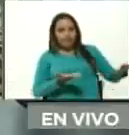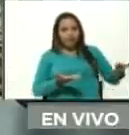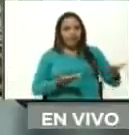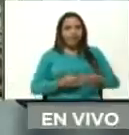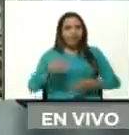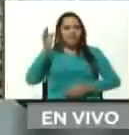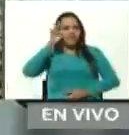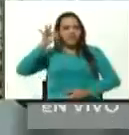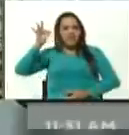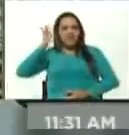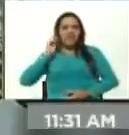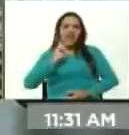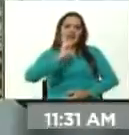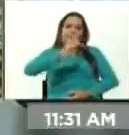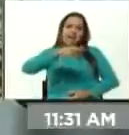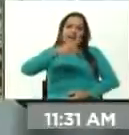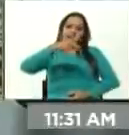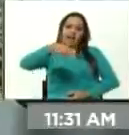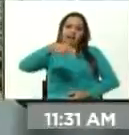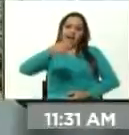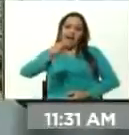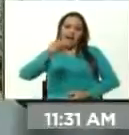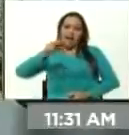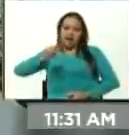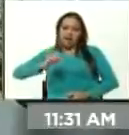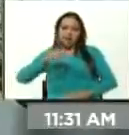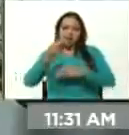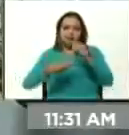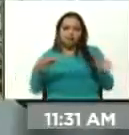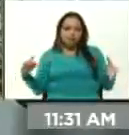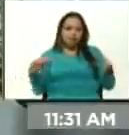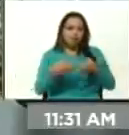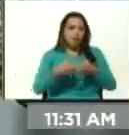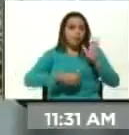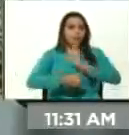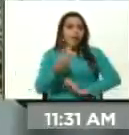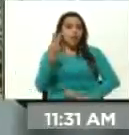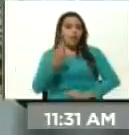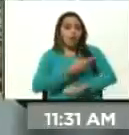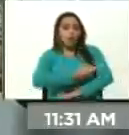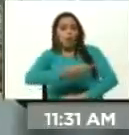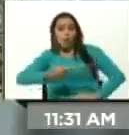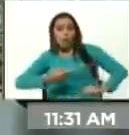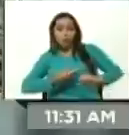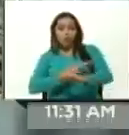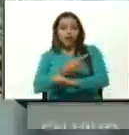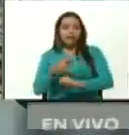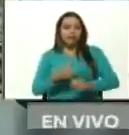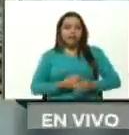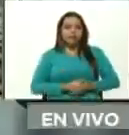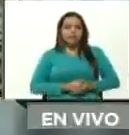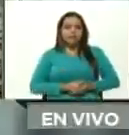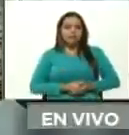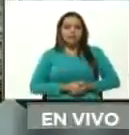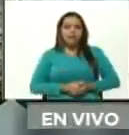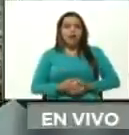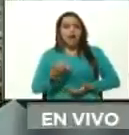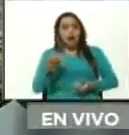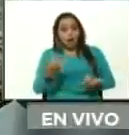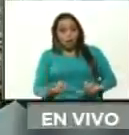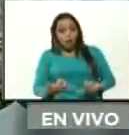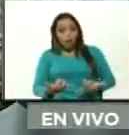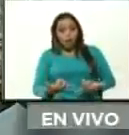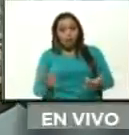Khan, con quien sostuvimos una reunión de más de dos horas, la cual voy a